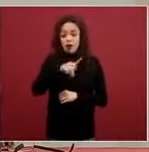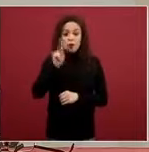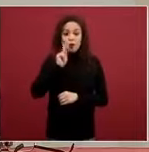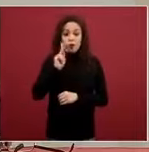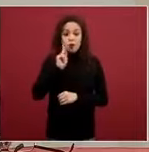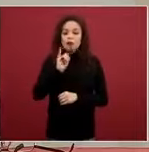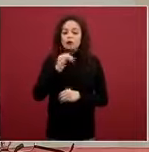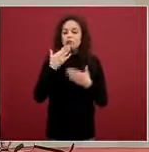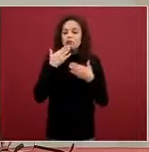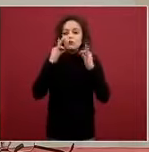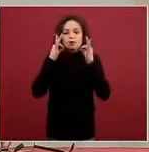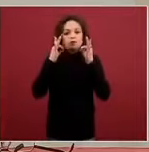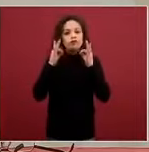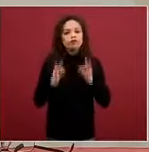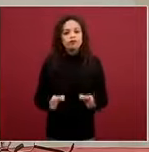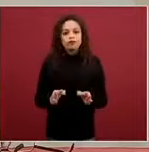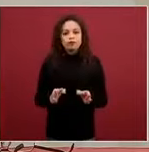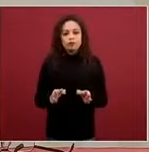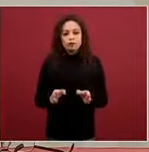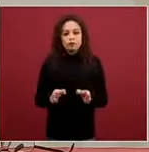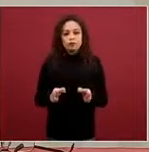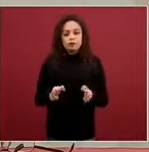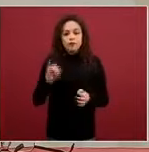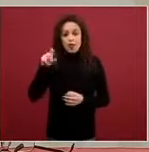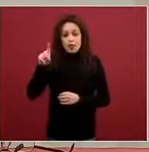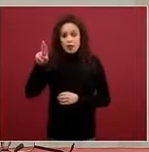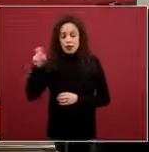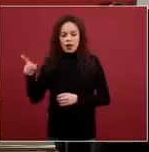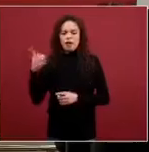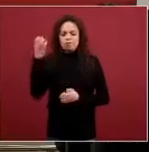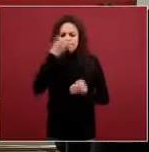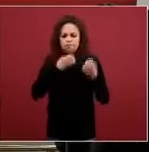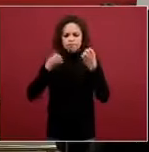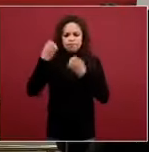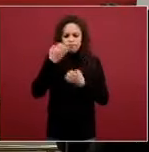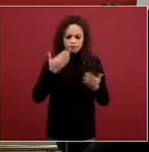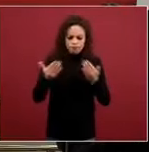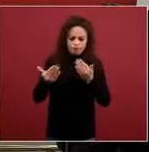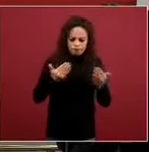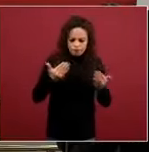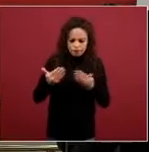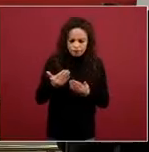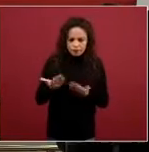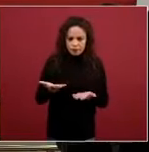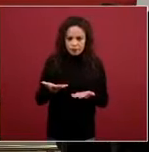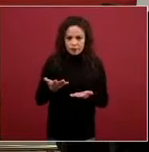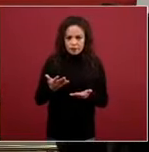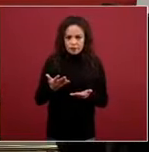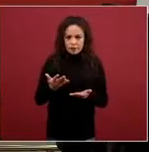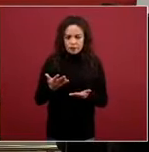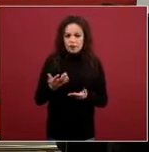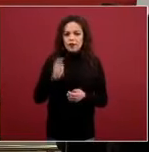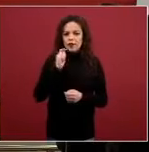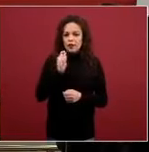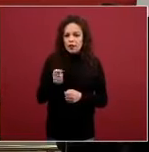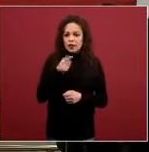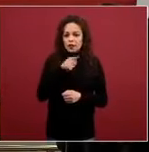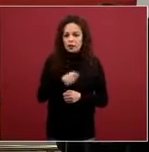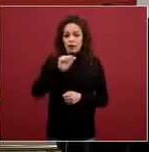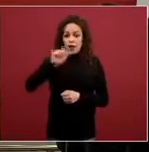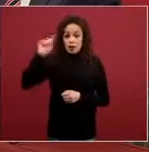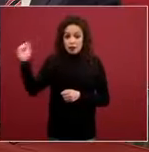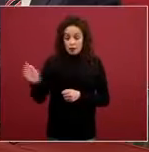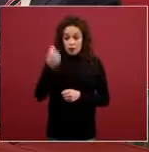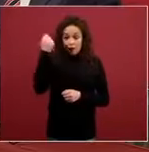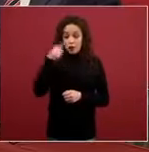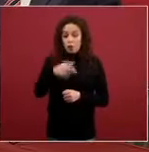sus facultades, ha estado haciendo una evaluación comparativa de los estuches diagnósticos, es decir, la tecnología que